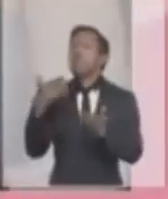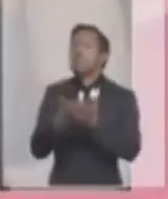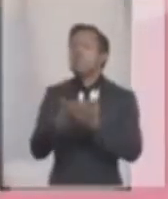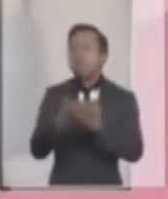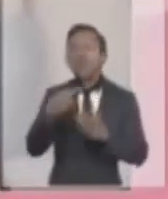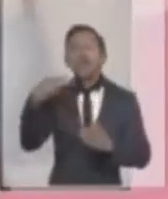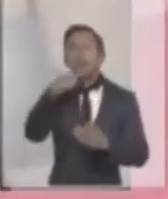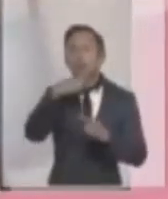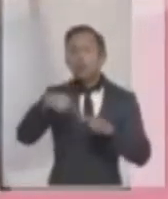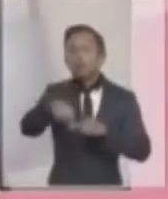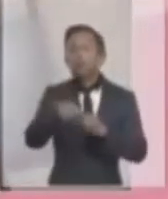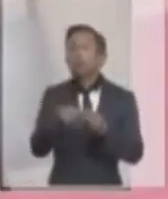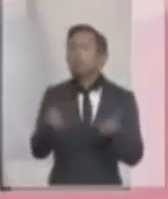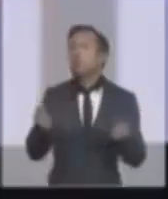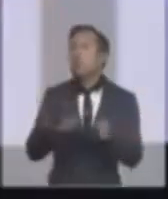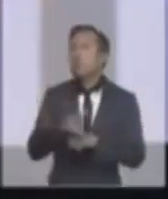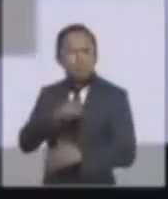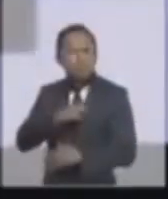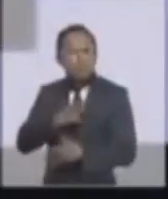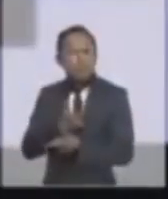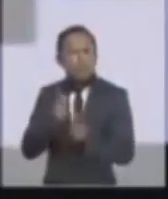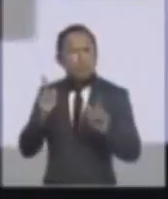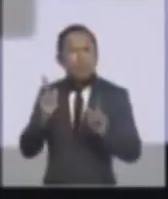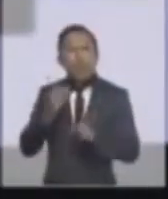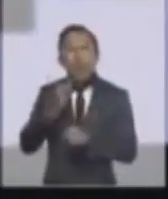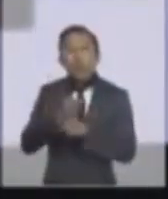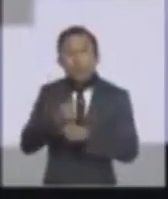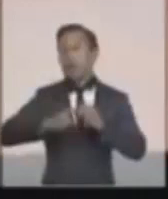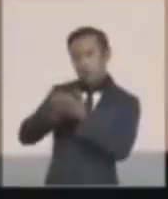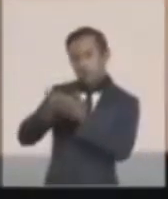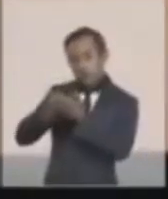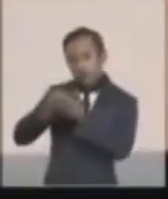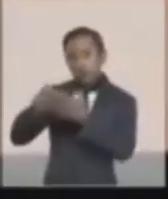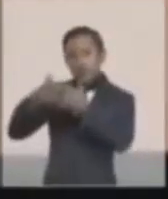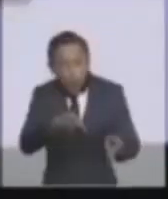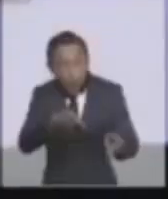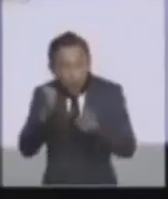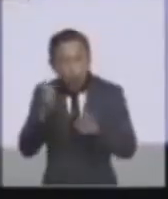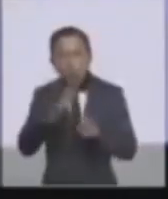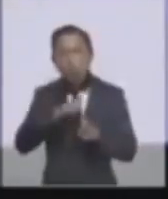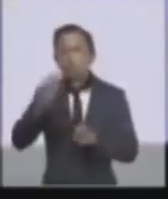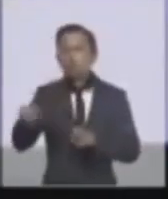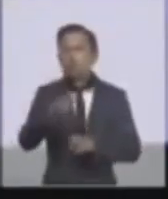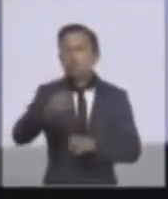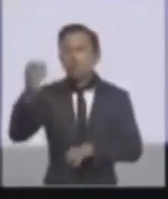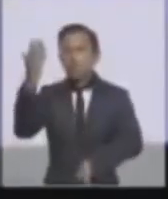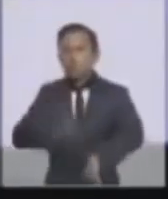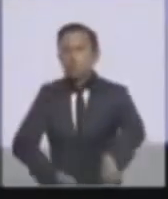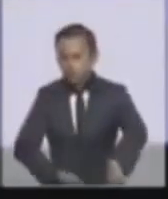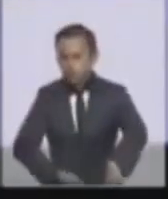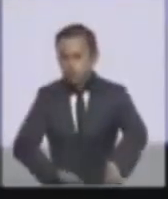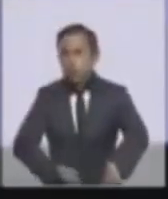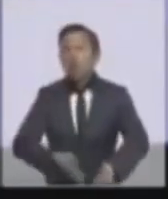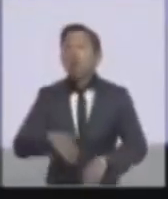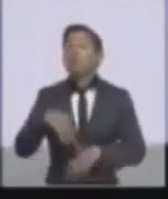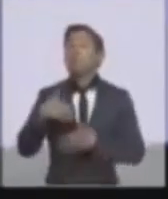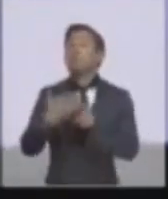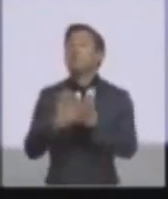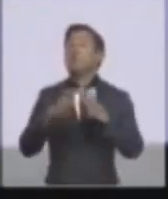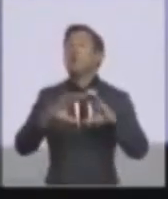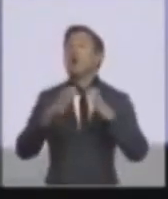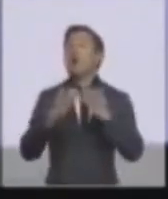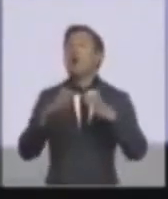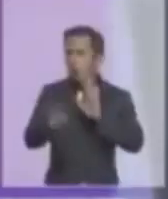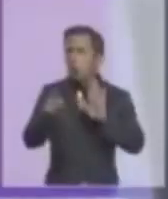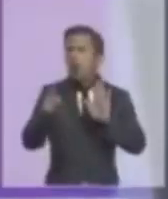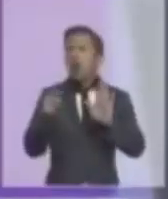que gobierne un presidente pooper. Yo presentaré mi pistolita al Congreso. A ver si los diputados de ellos se